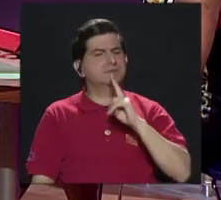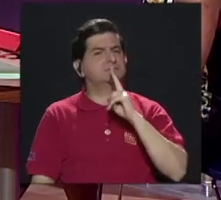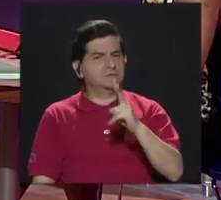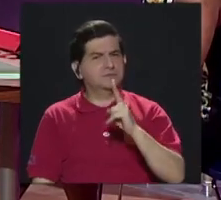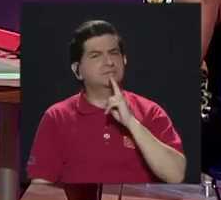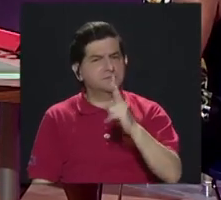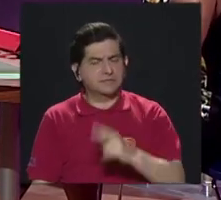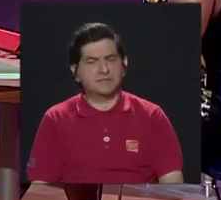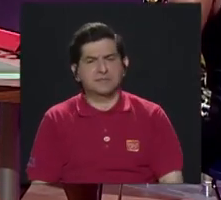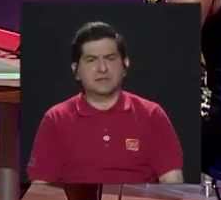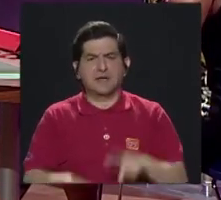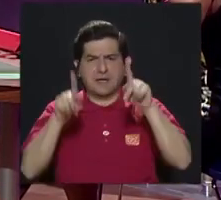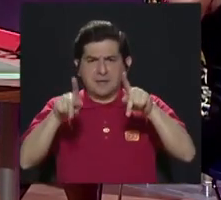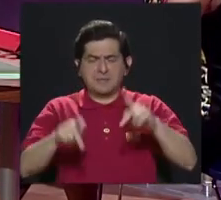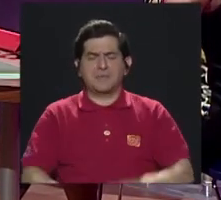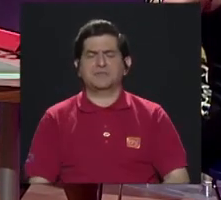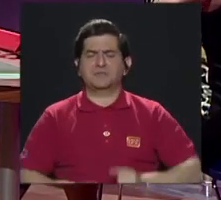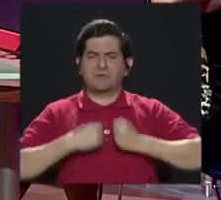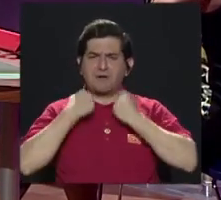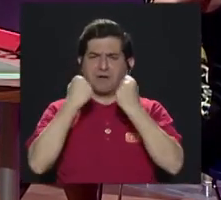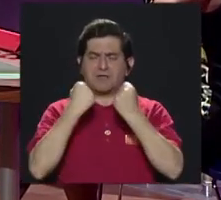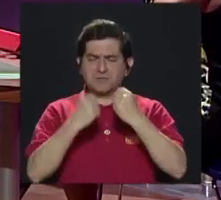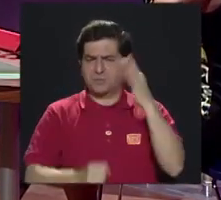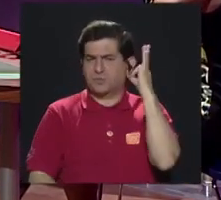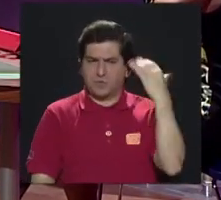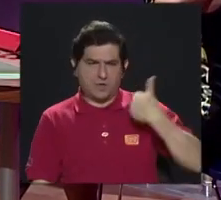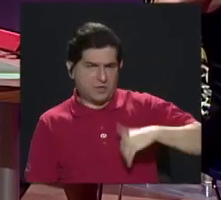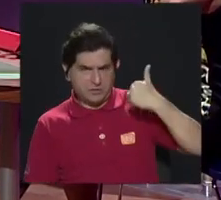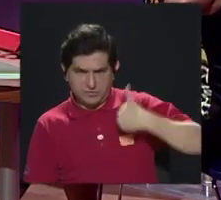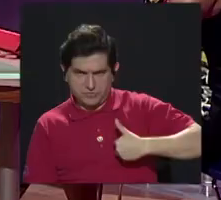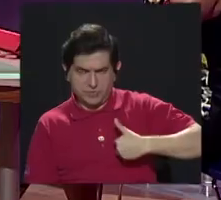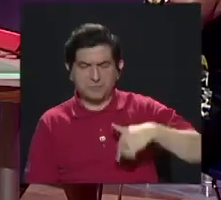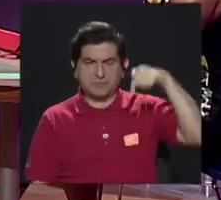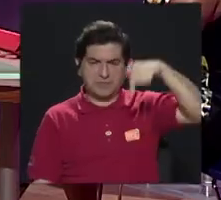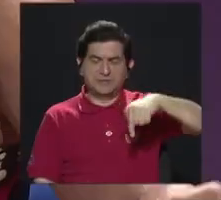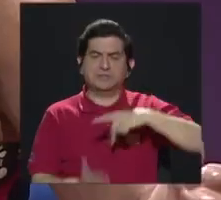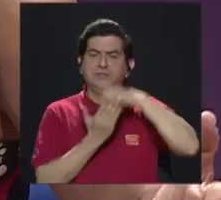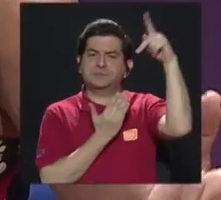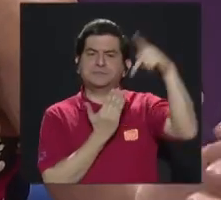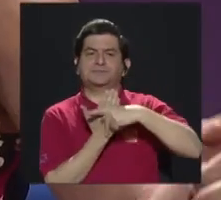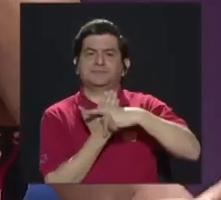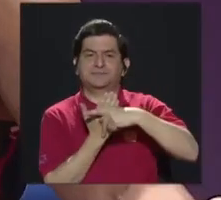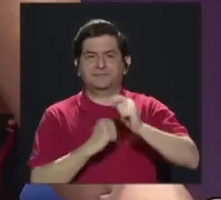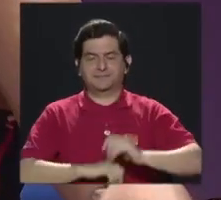verdaderas heroínas y héroes en este programa.